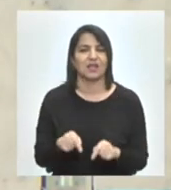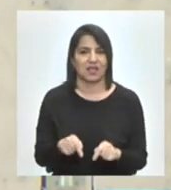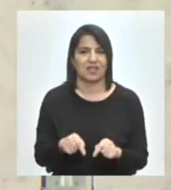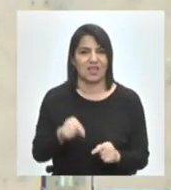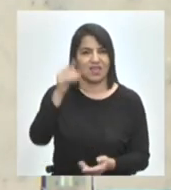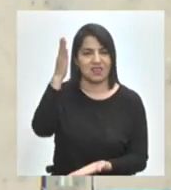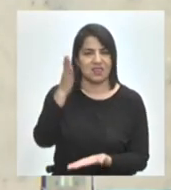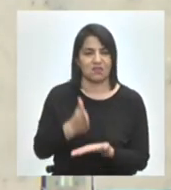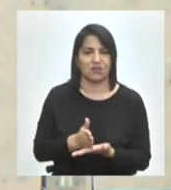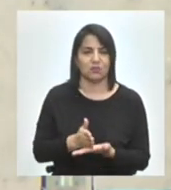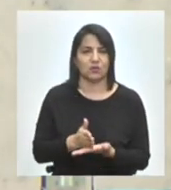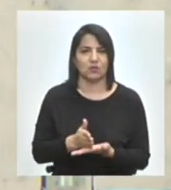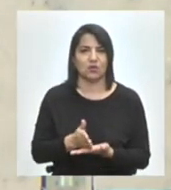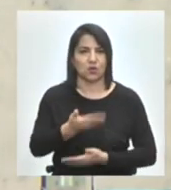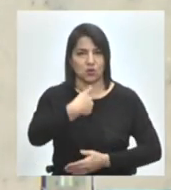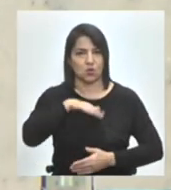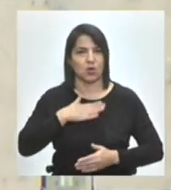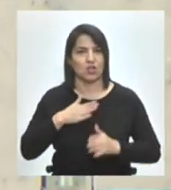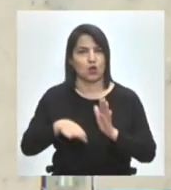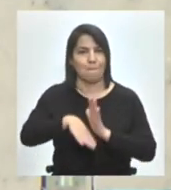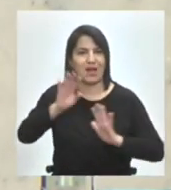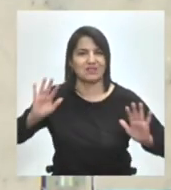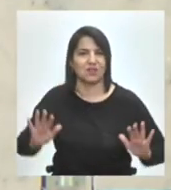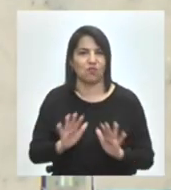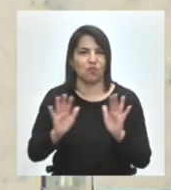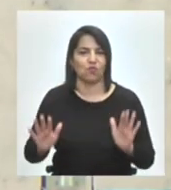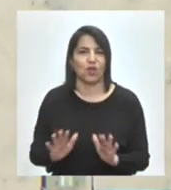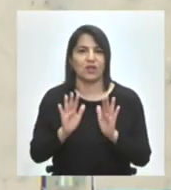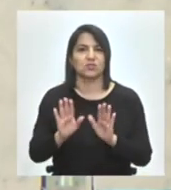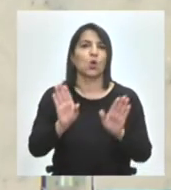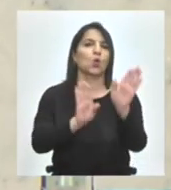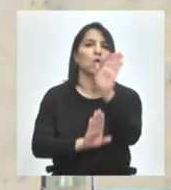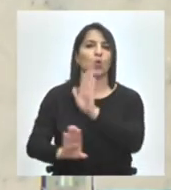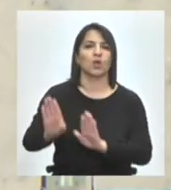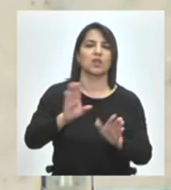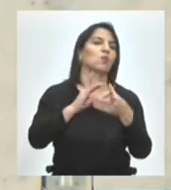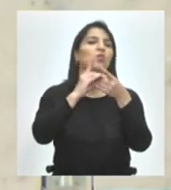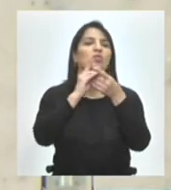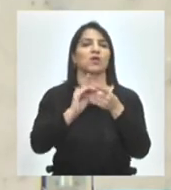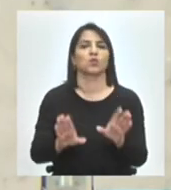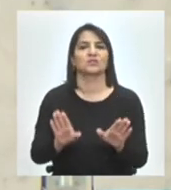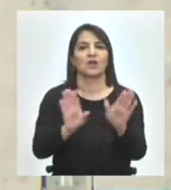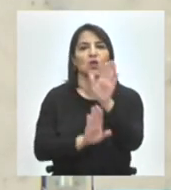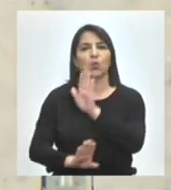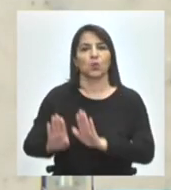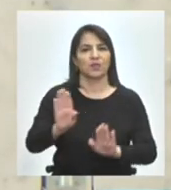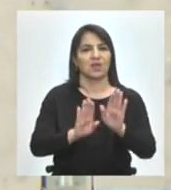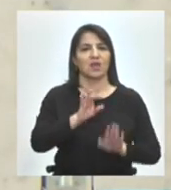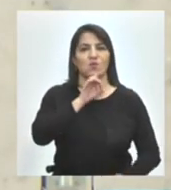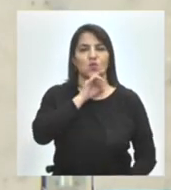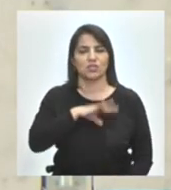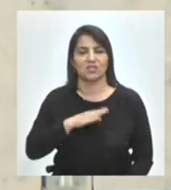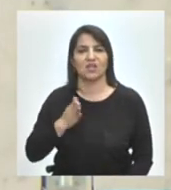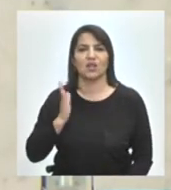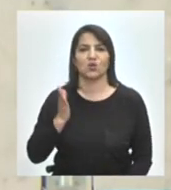que dejar nuestros mayores esfuerzos. Cuidemos la democracia, cuidemos a Chile y